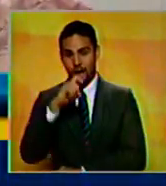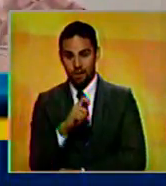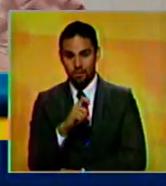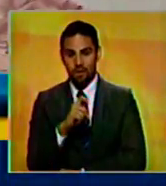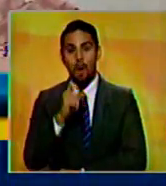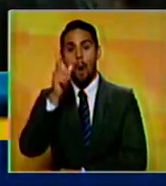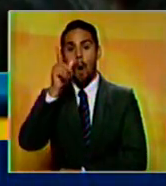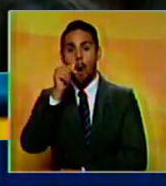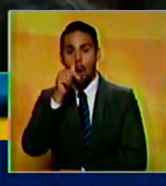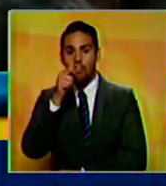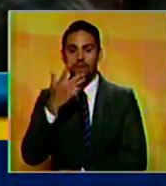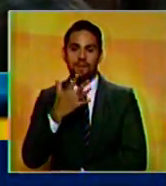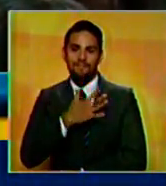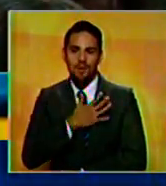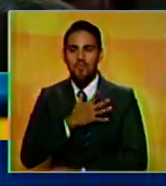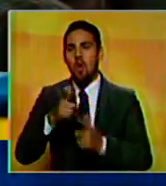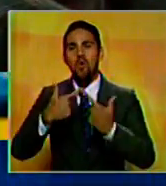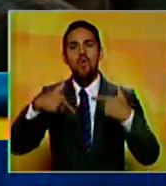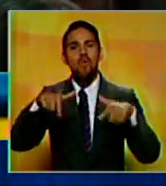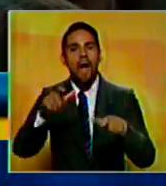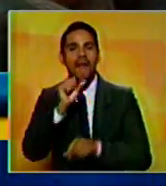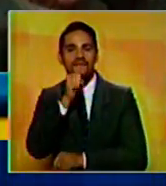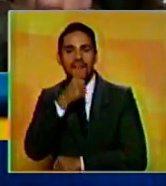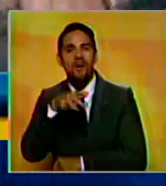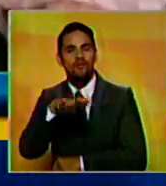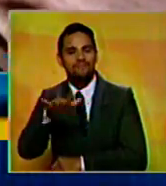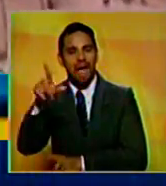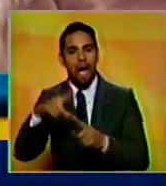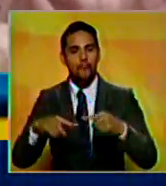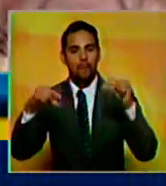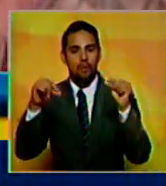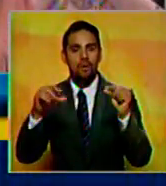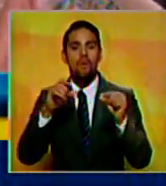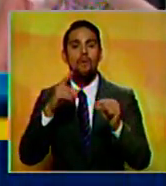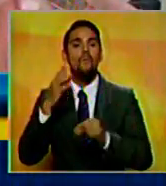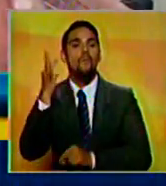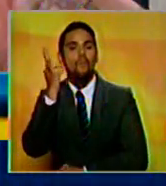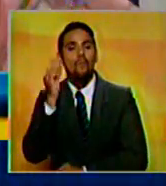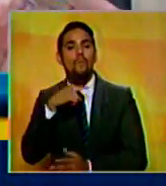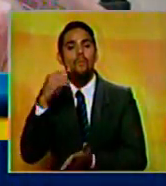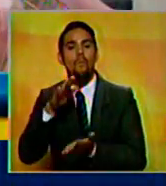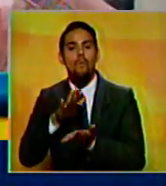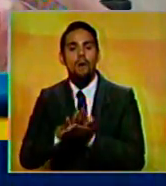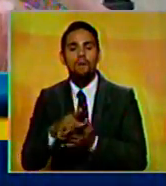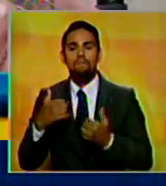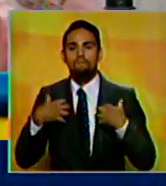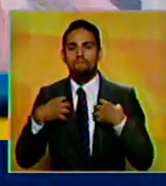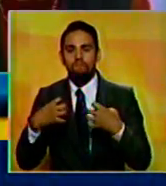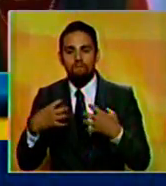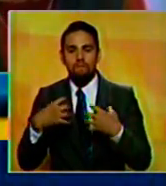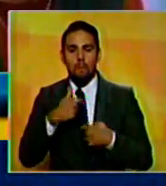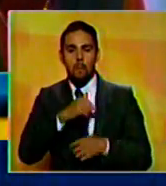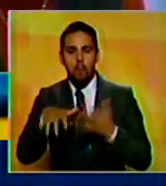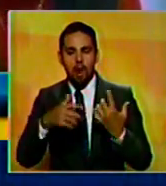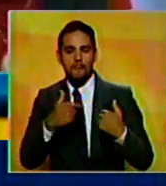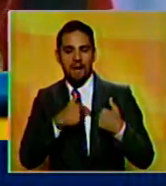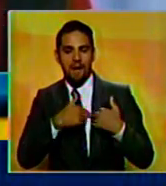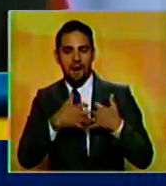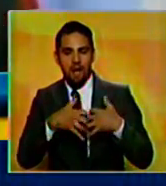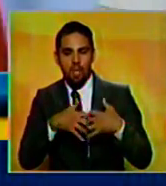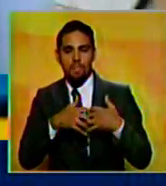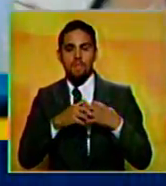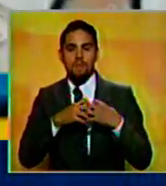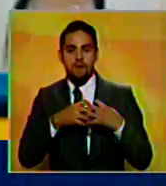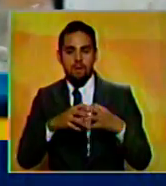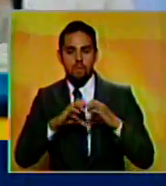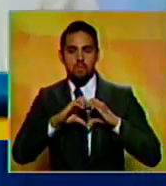funcionario de la residencia para ancianos ubicada en Osaka, la mujer murió a causa de una insuficiencia cardíaca. Okawa